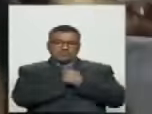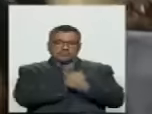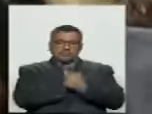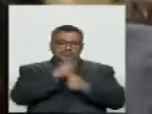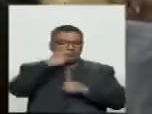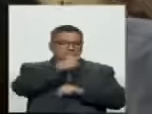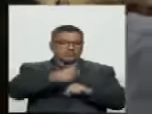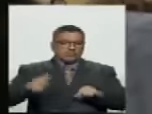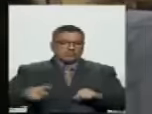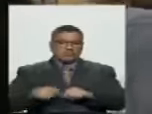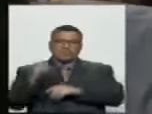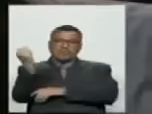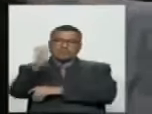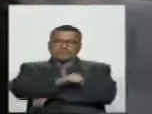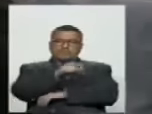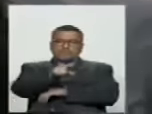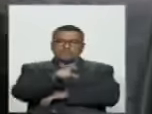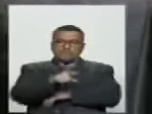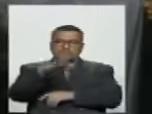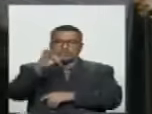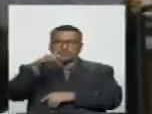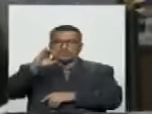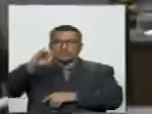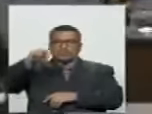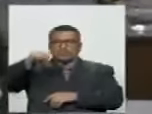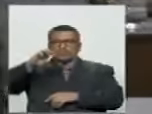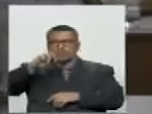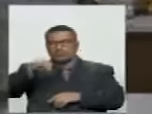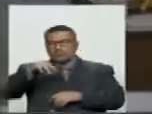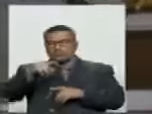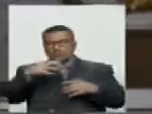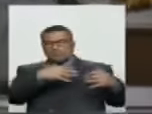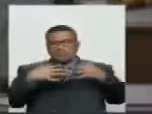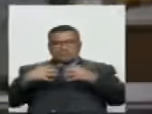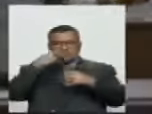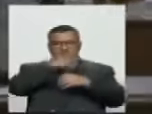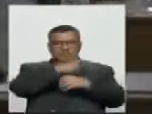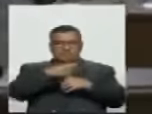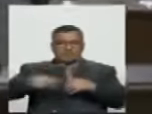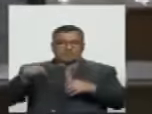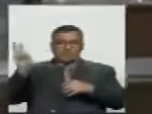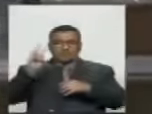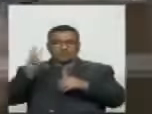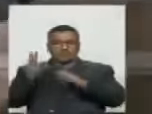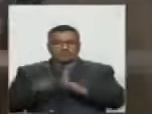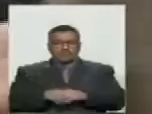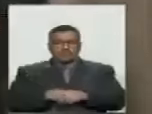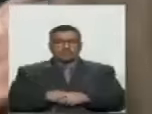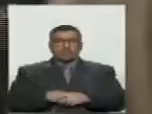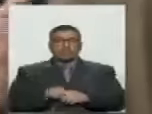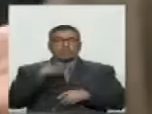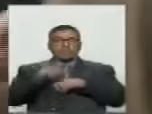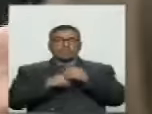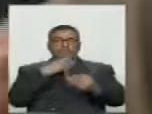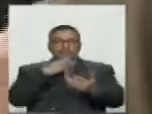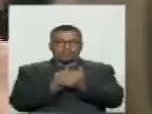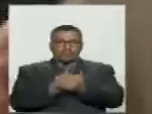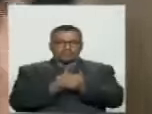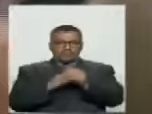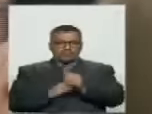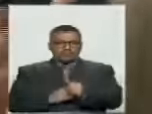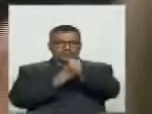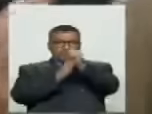este pueblo derrotó al fascismo que quería imponer una guerra civil en Venezuela. Y ha sido gracias a la